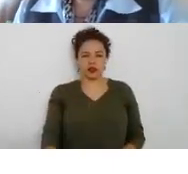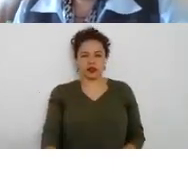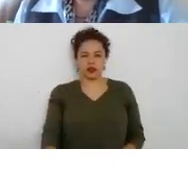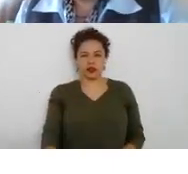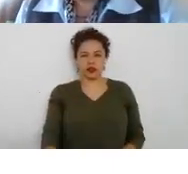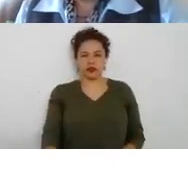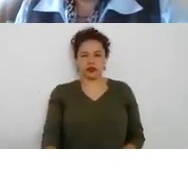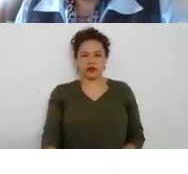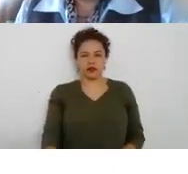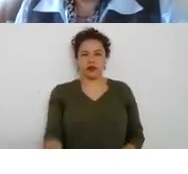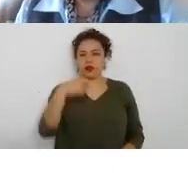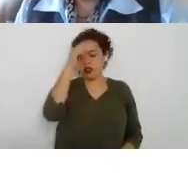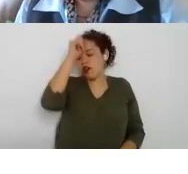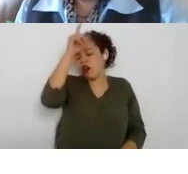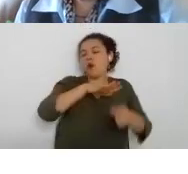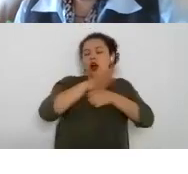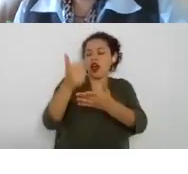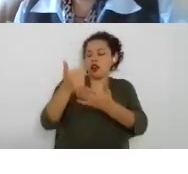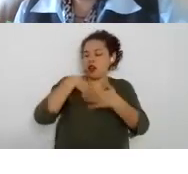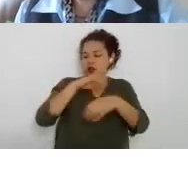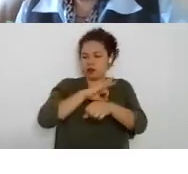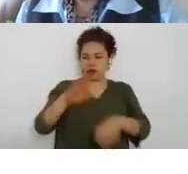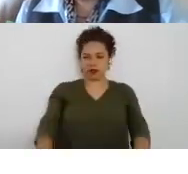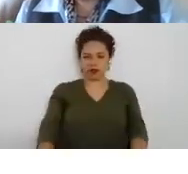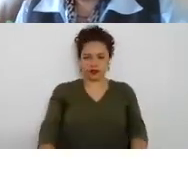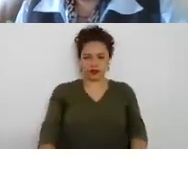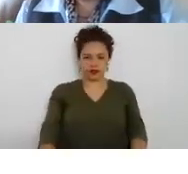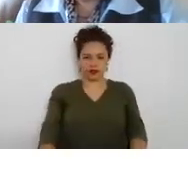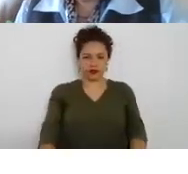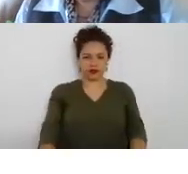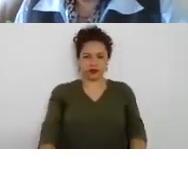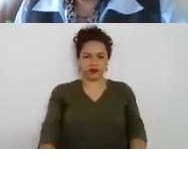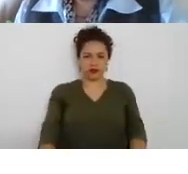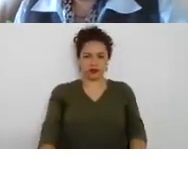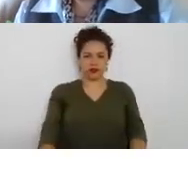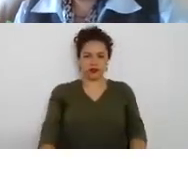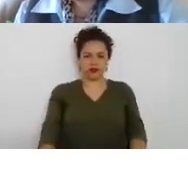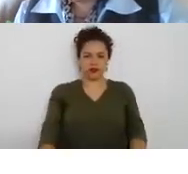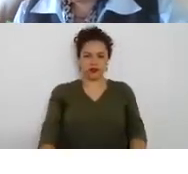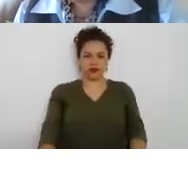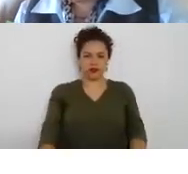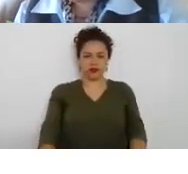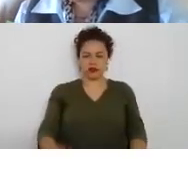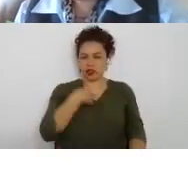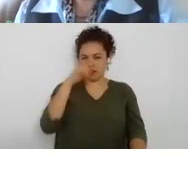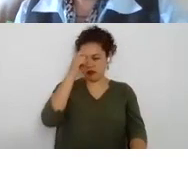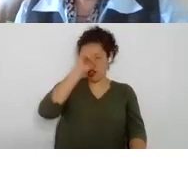¿Qué vendaje se les ocurre que nos podría auxiliar en esta situación? Pues se me ocurre que el espiral,